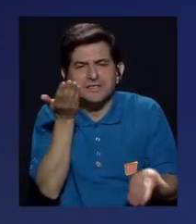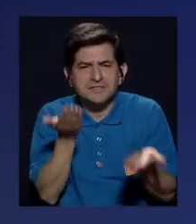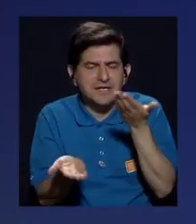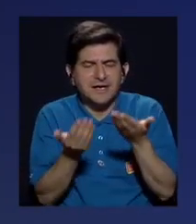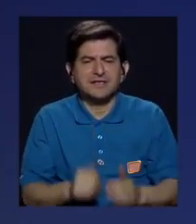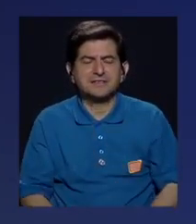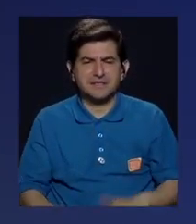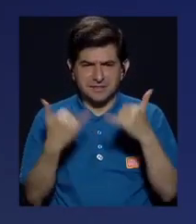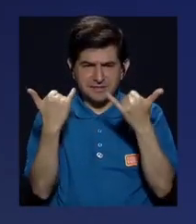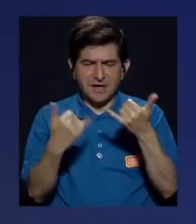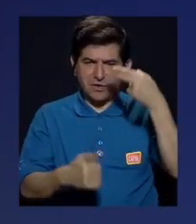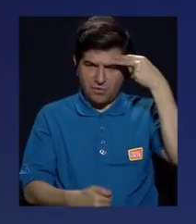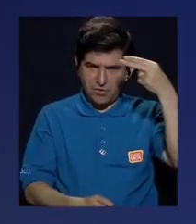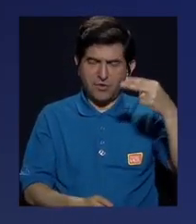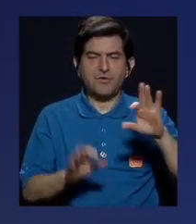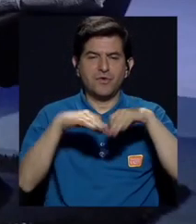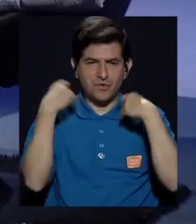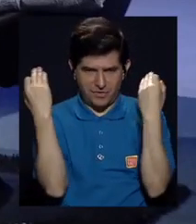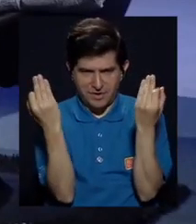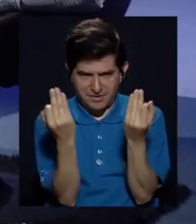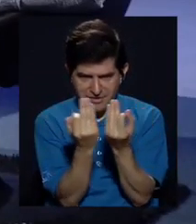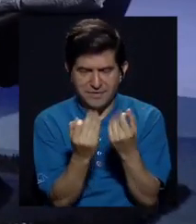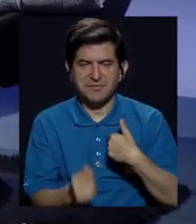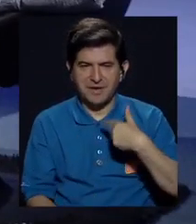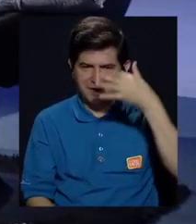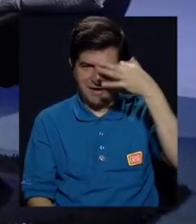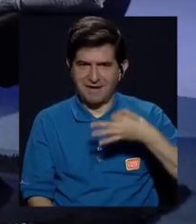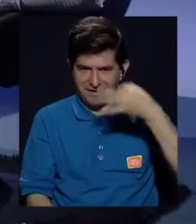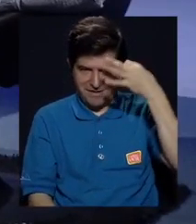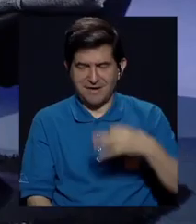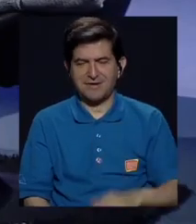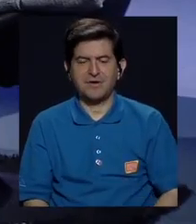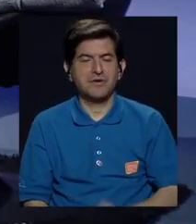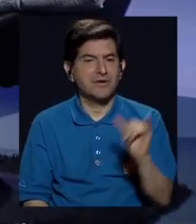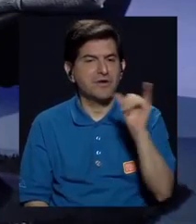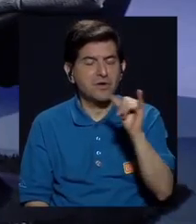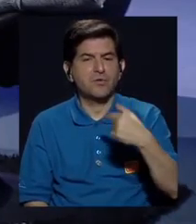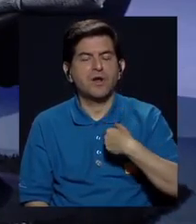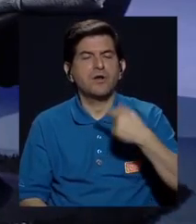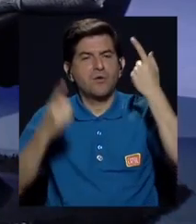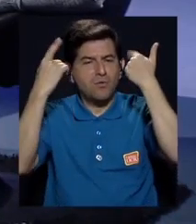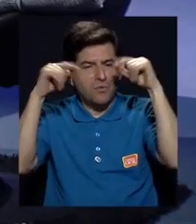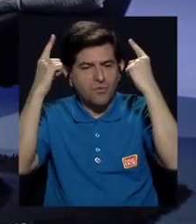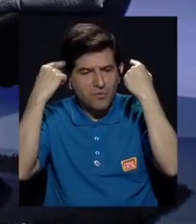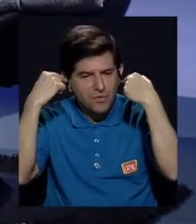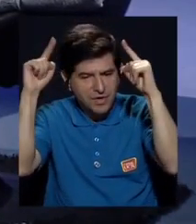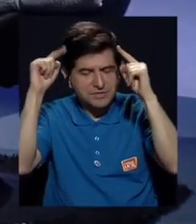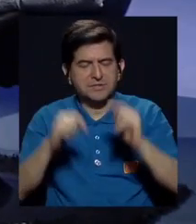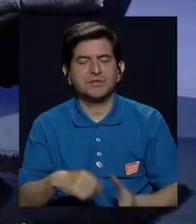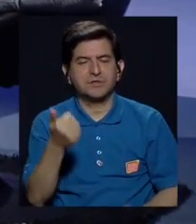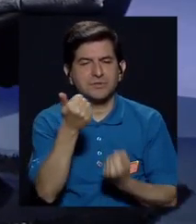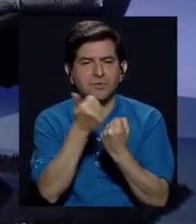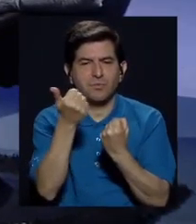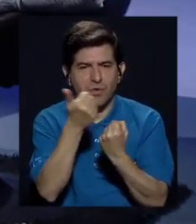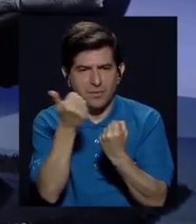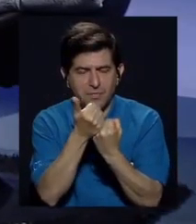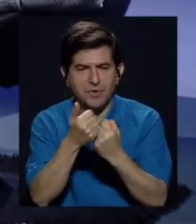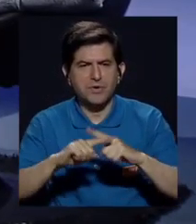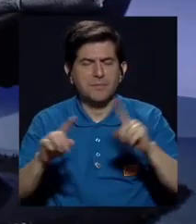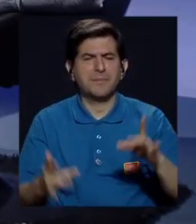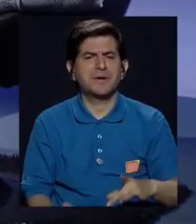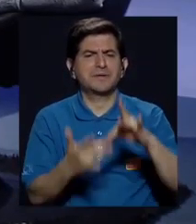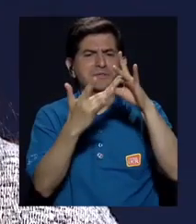este espacio un homenaje no solamente a su familia, que yo creo que hace que también uno sea exitoso en la vida, ¿verdad? Que es el soporte y el respaldo, pero